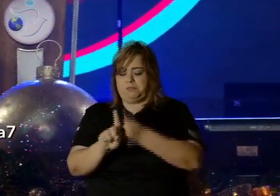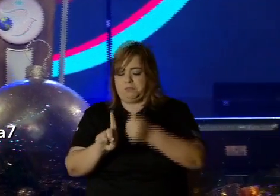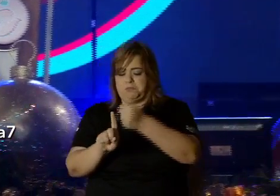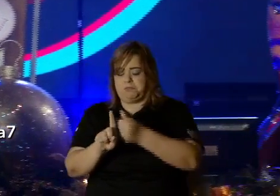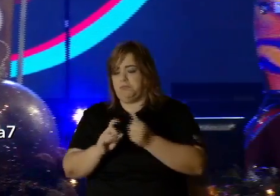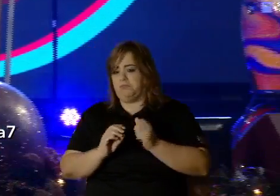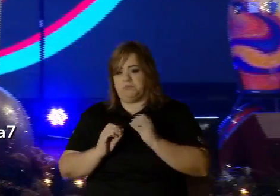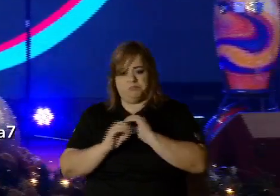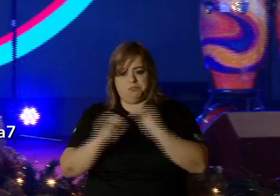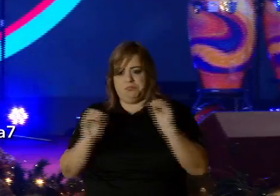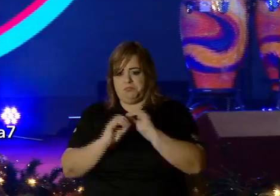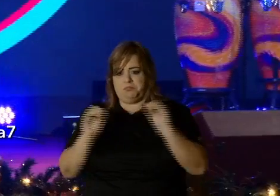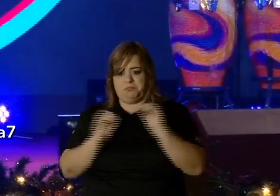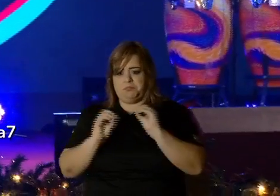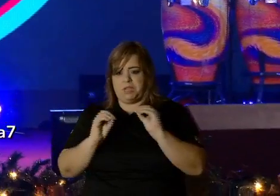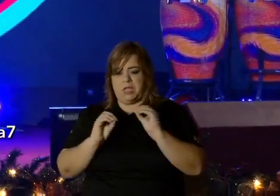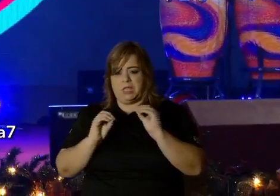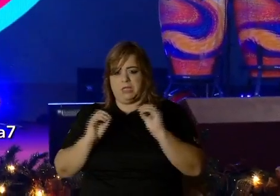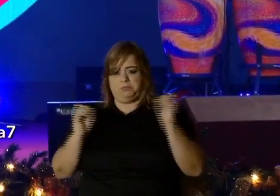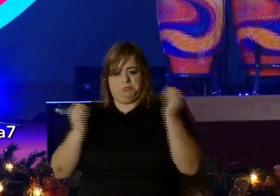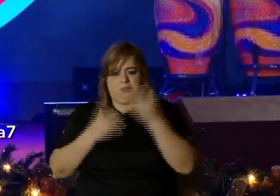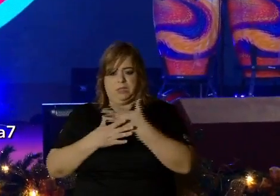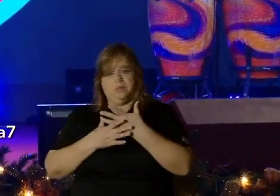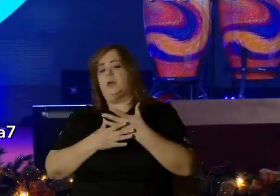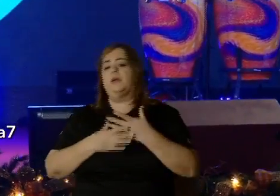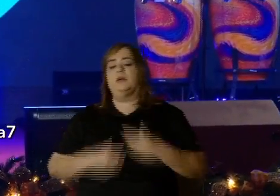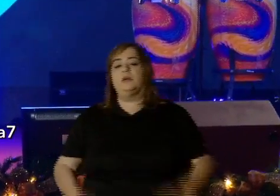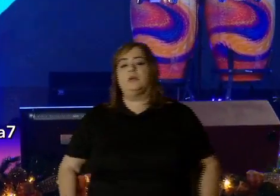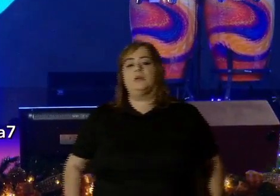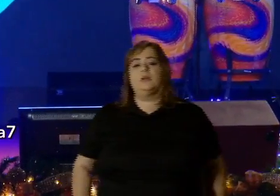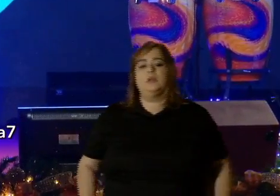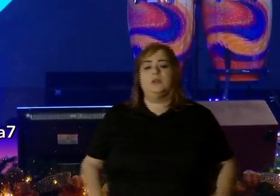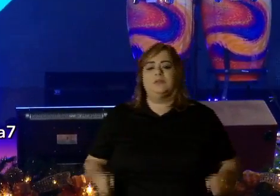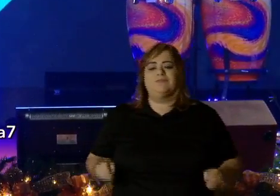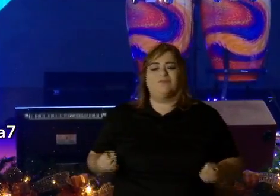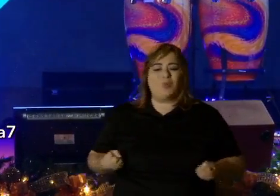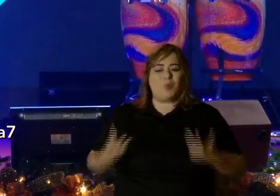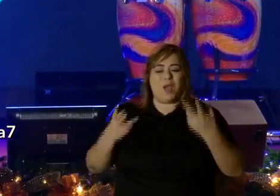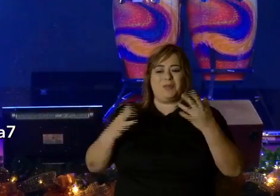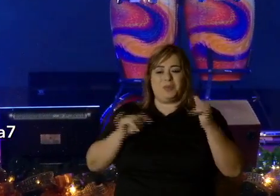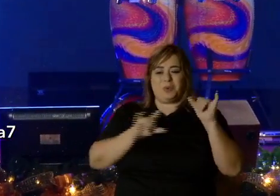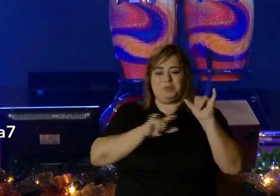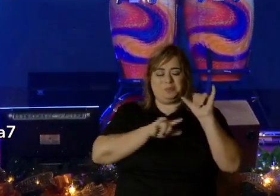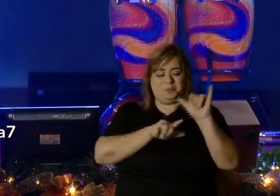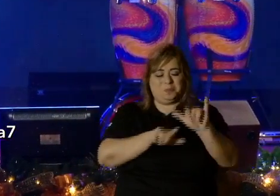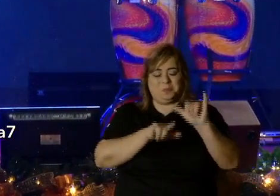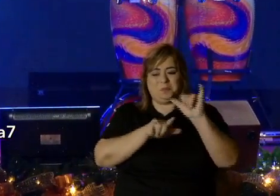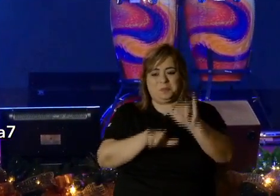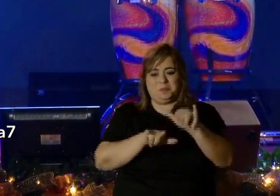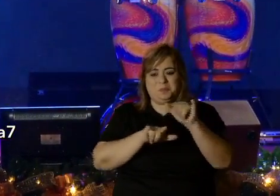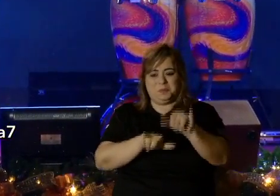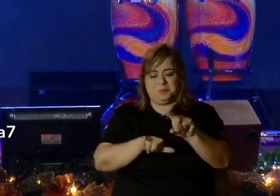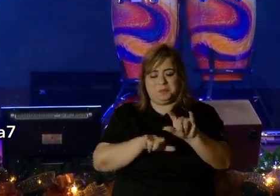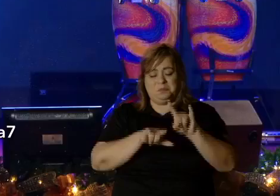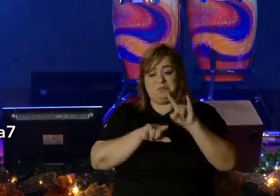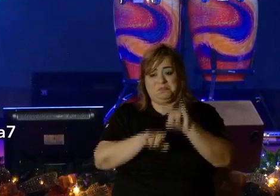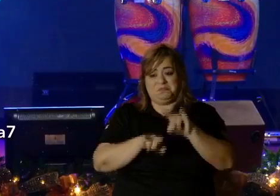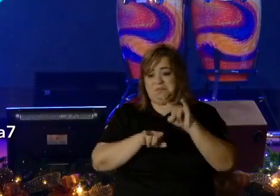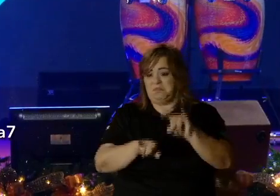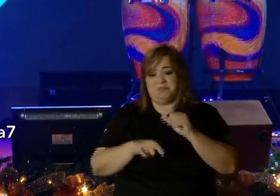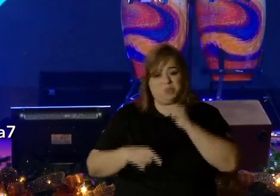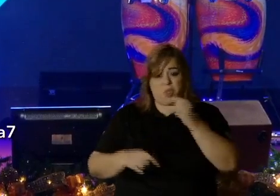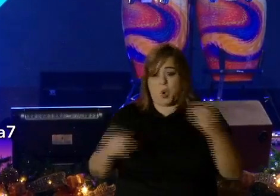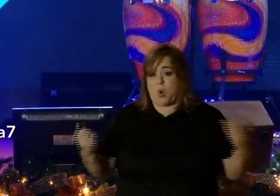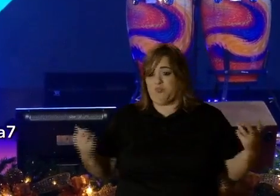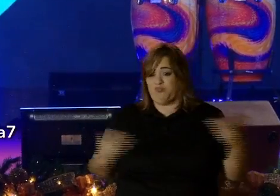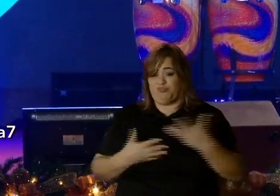el paso de fe que vas a dar, no temas. No importa cuánta bulla se levante contra ti, no temas.